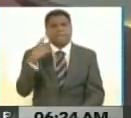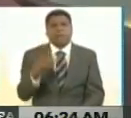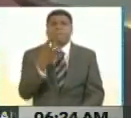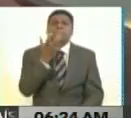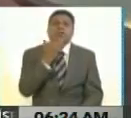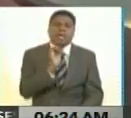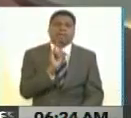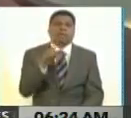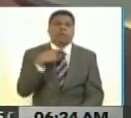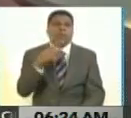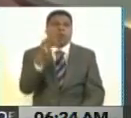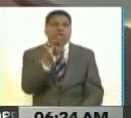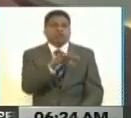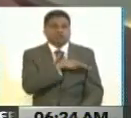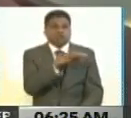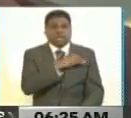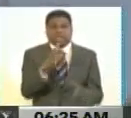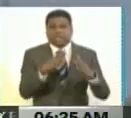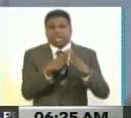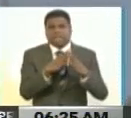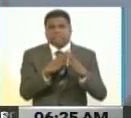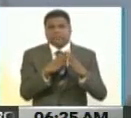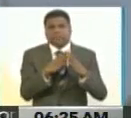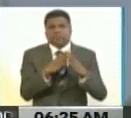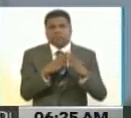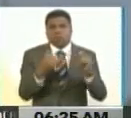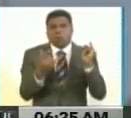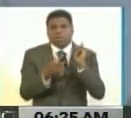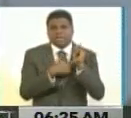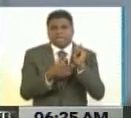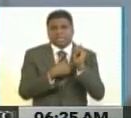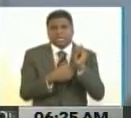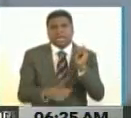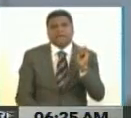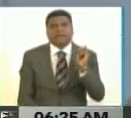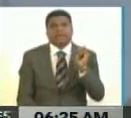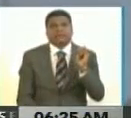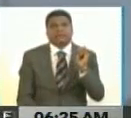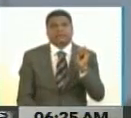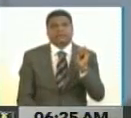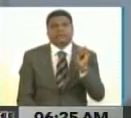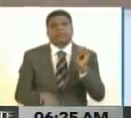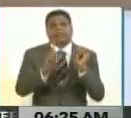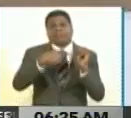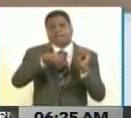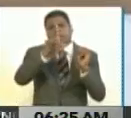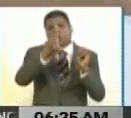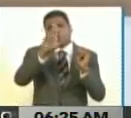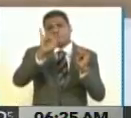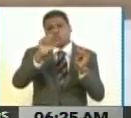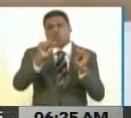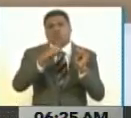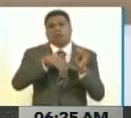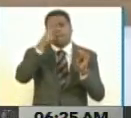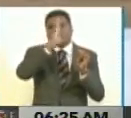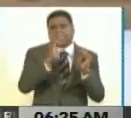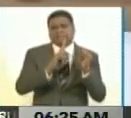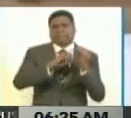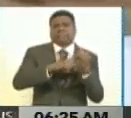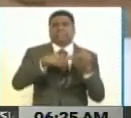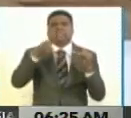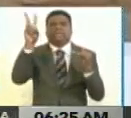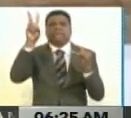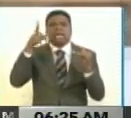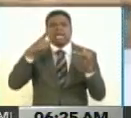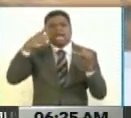Chávez, como posteriormente lo que va a ser el Frente Amplio, Lula da Silva, por supuesto, se empieza a tener una mayor sensibilidad con todos